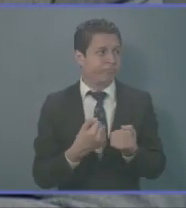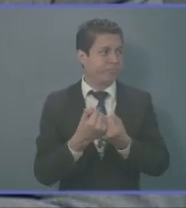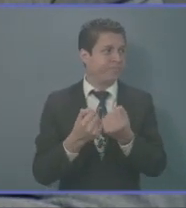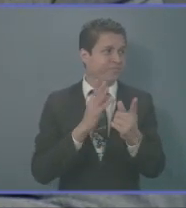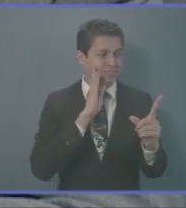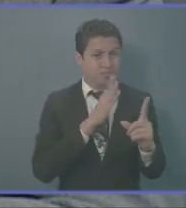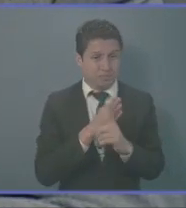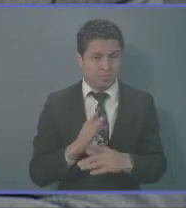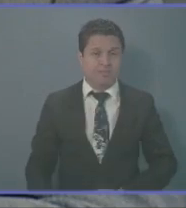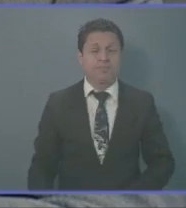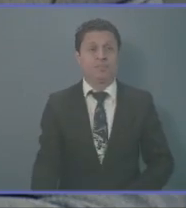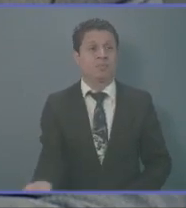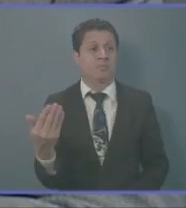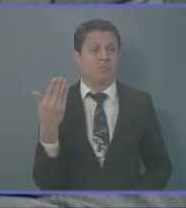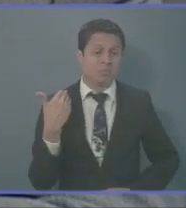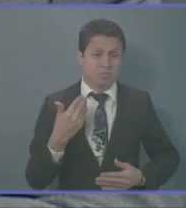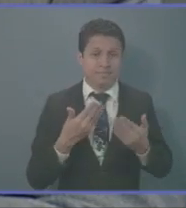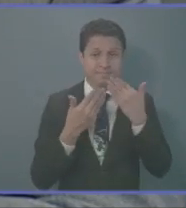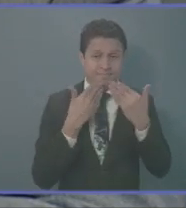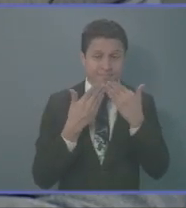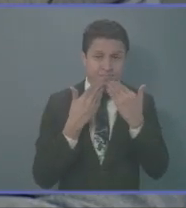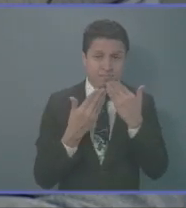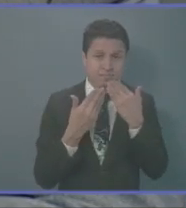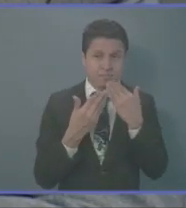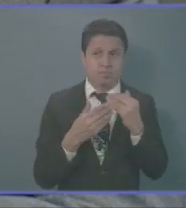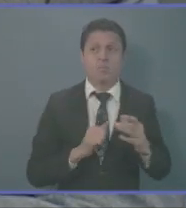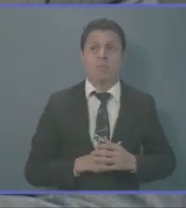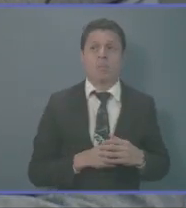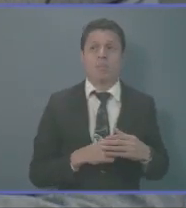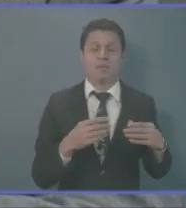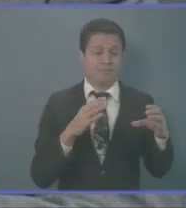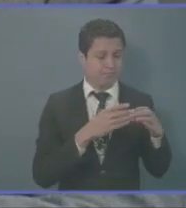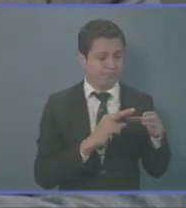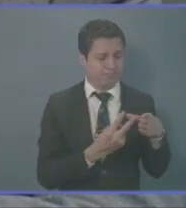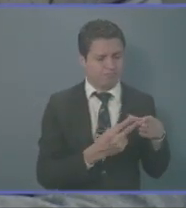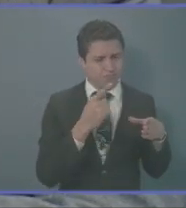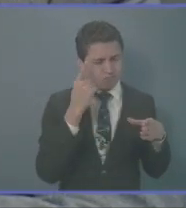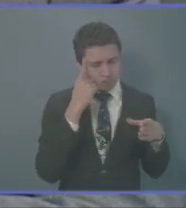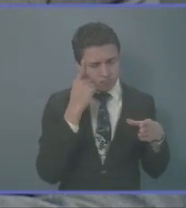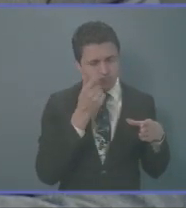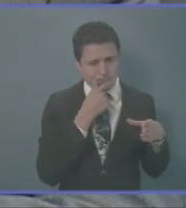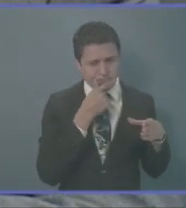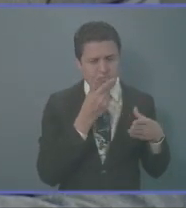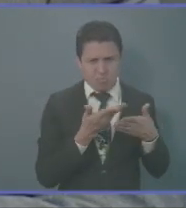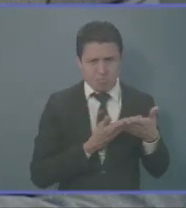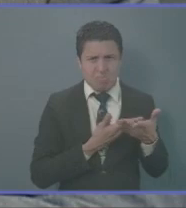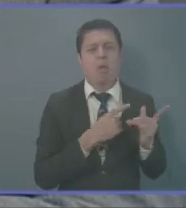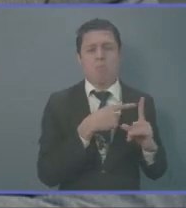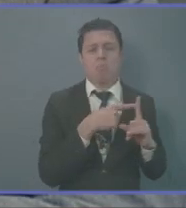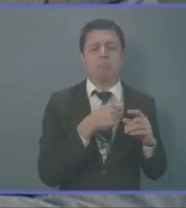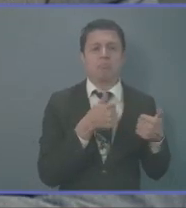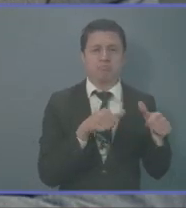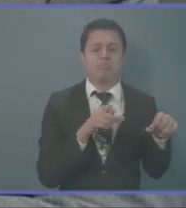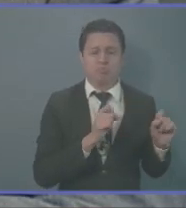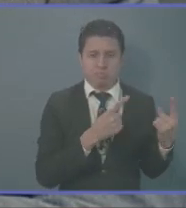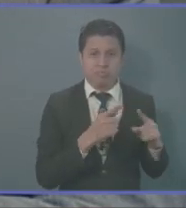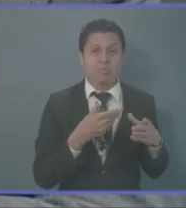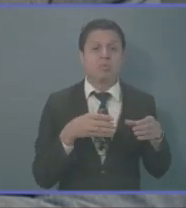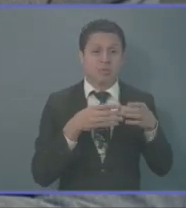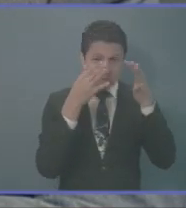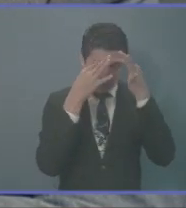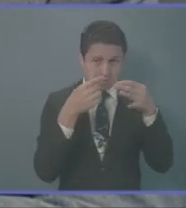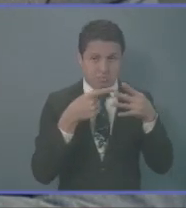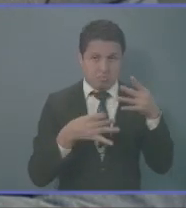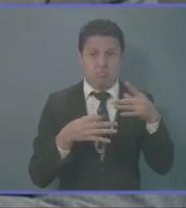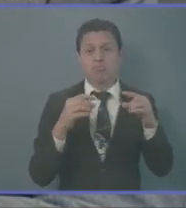a lo antes expuesto, la Comisión estima que la iniciativa es procedente, por lo que ha concluido en emitir dictamen favorable, para